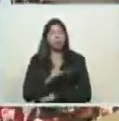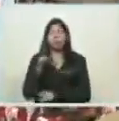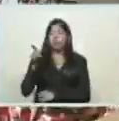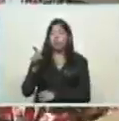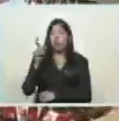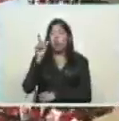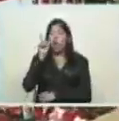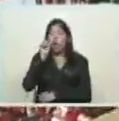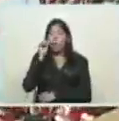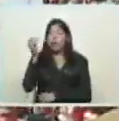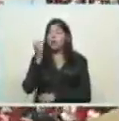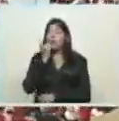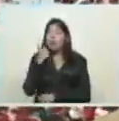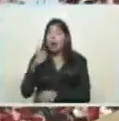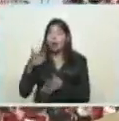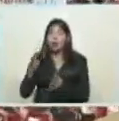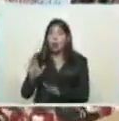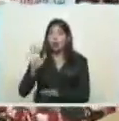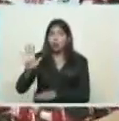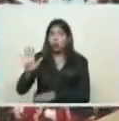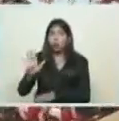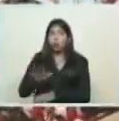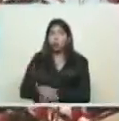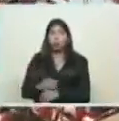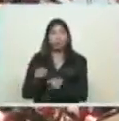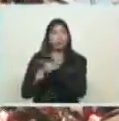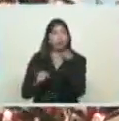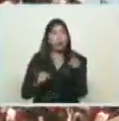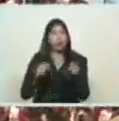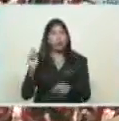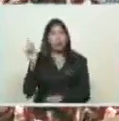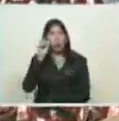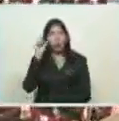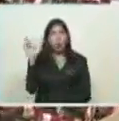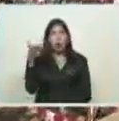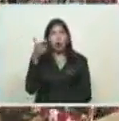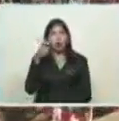Reinaldo de Valencia, Carabobo, Saimar del Guárico.